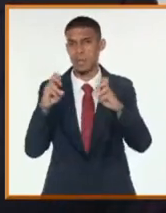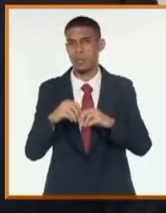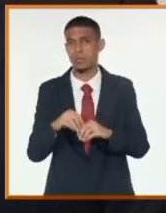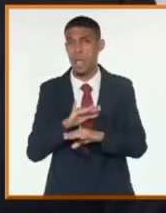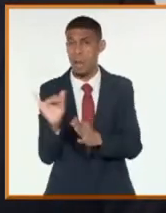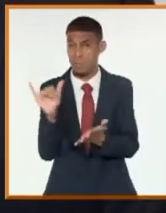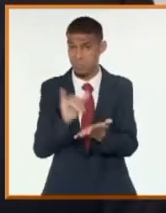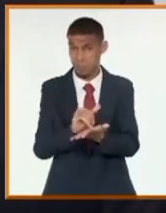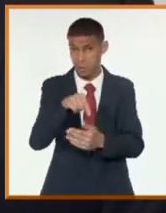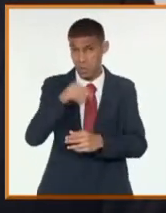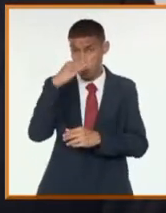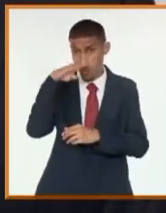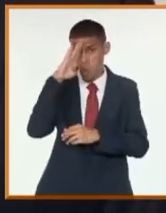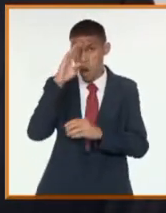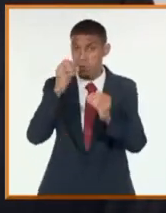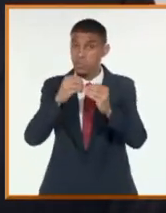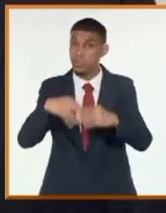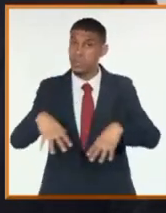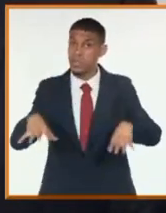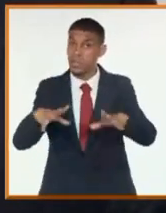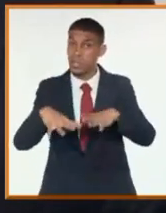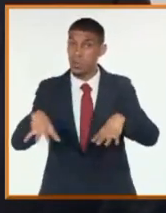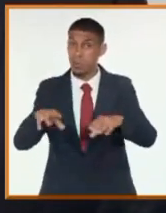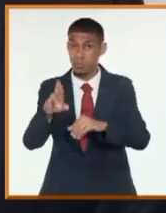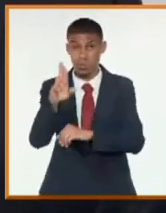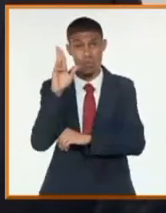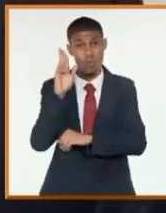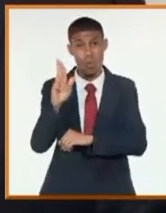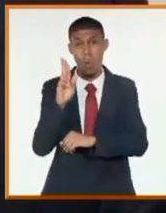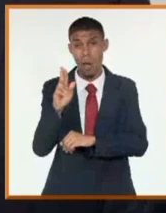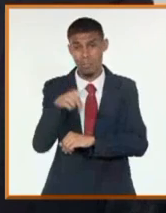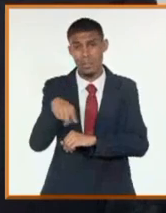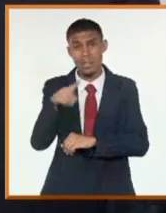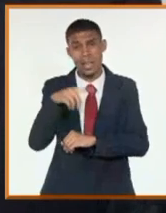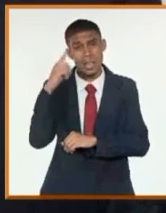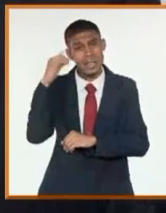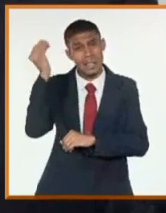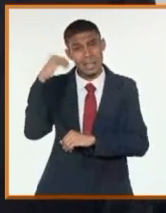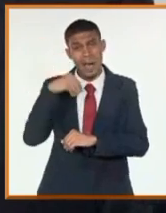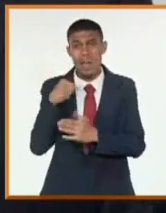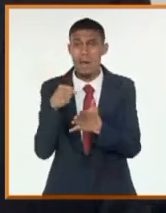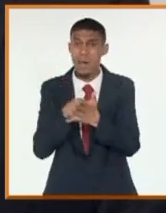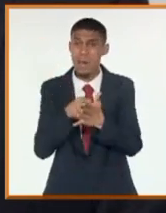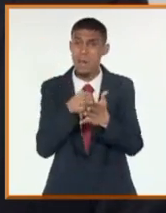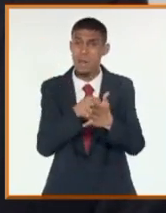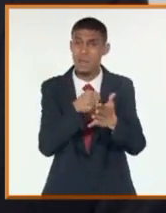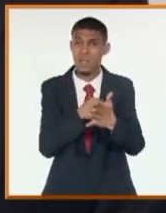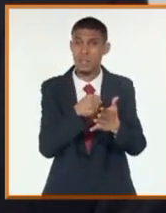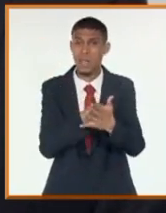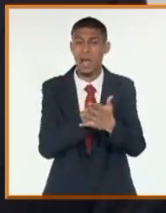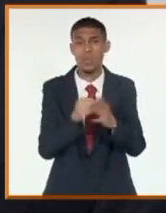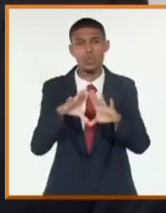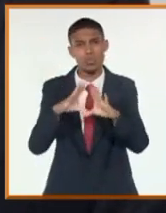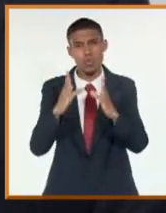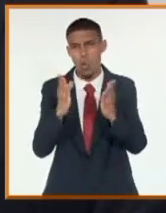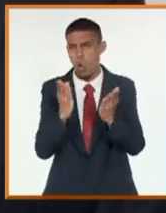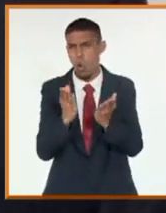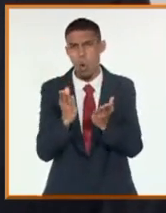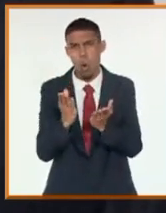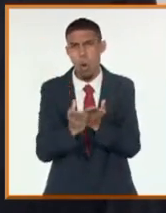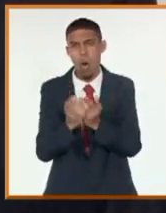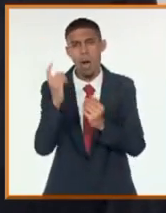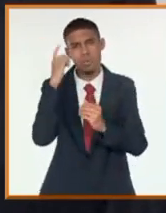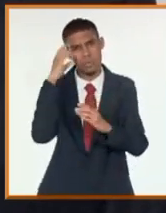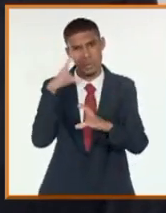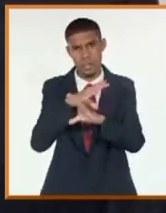Cuba, las situaciones de emergencia que estamos viviendo en estos momentos y que vamos a enfrentar también con toda madurez, con toda